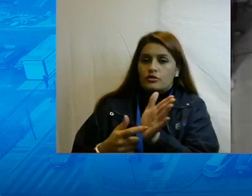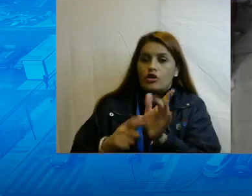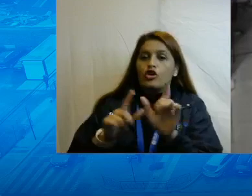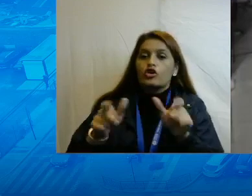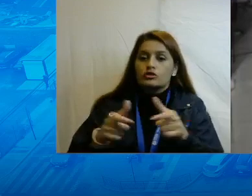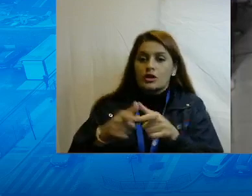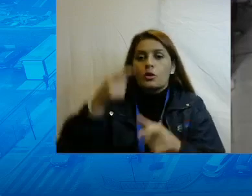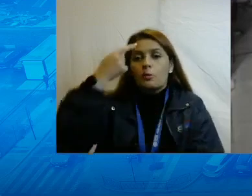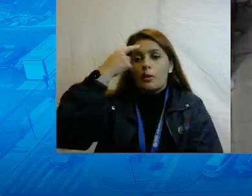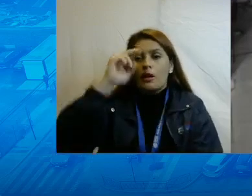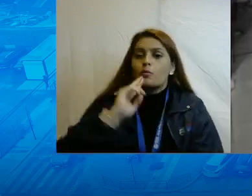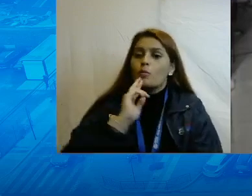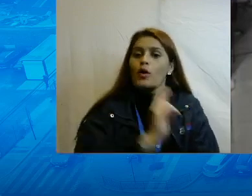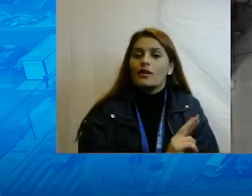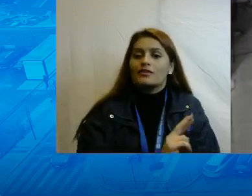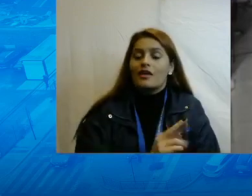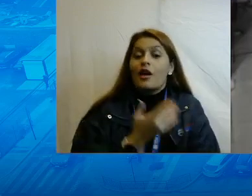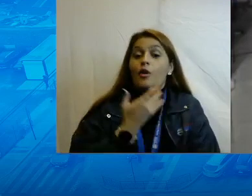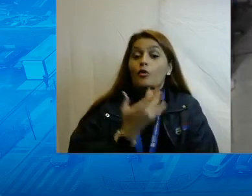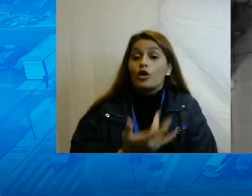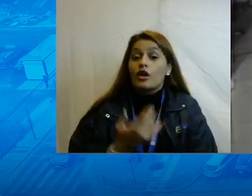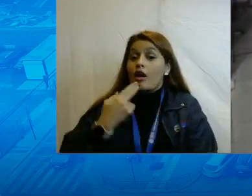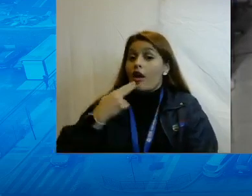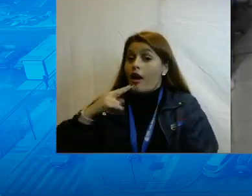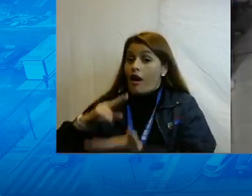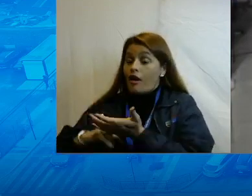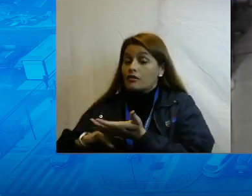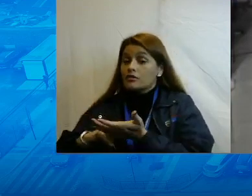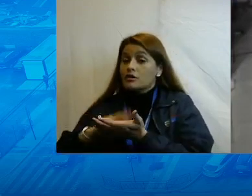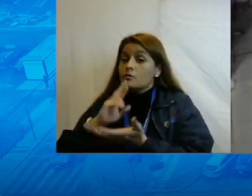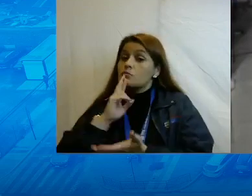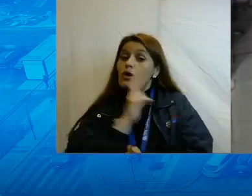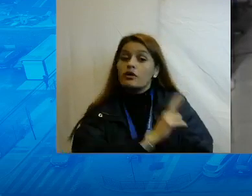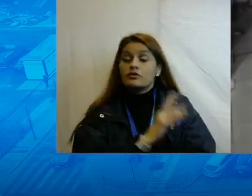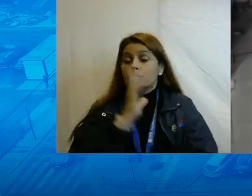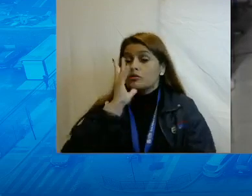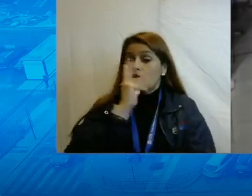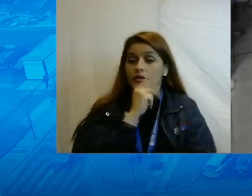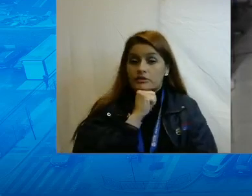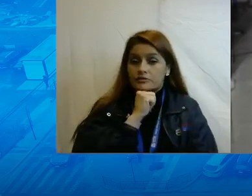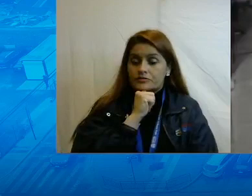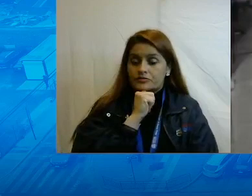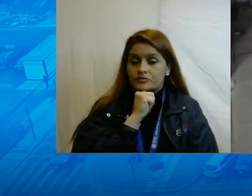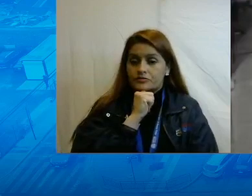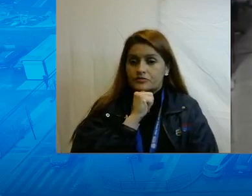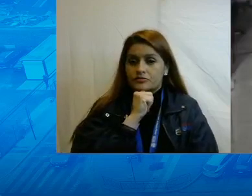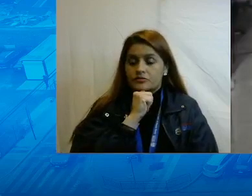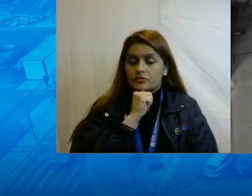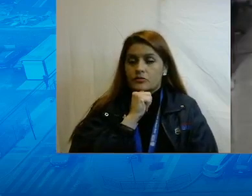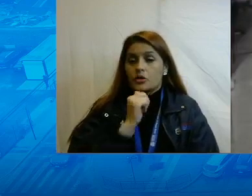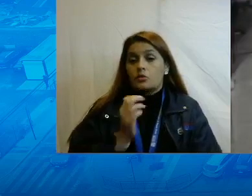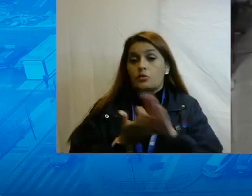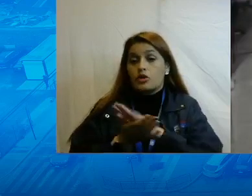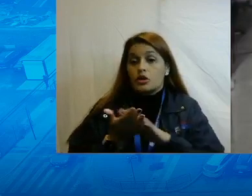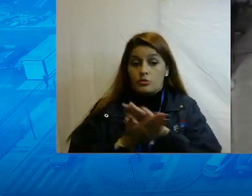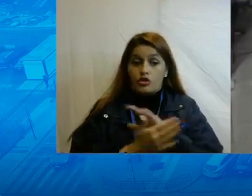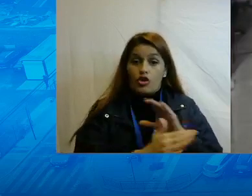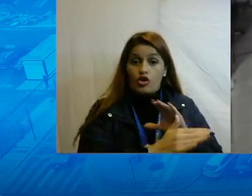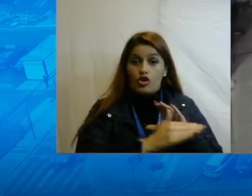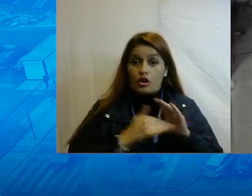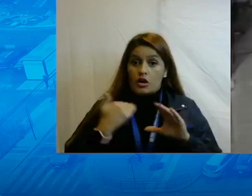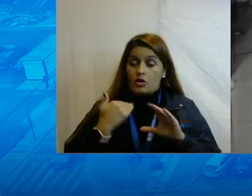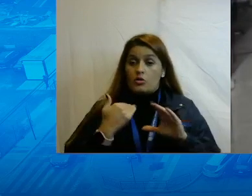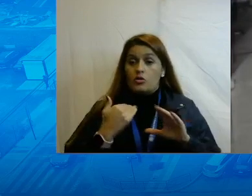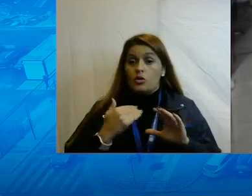que se responda, sobre todo si no se ha respondido por la, en la manera que debiese, porque si hubiese este correo